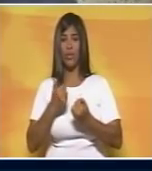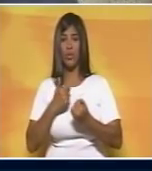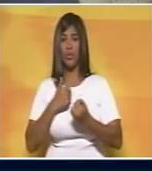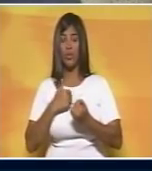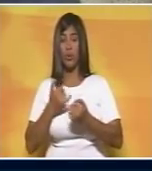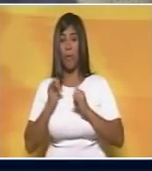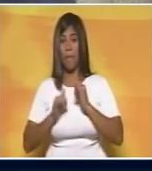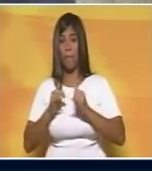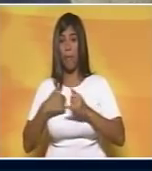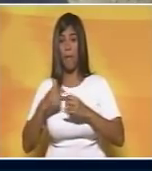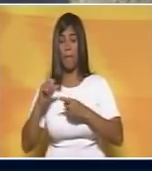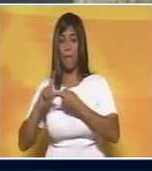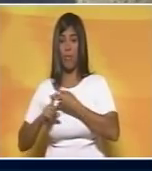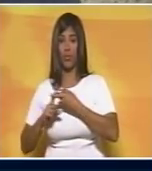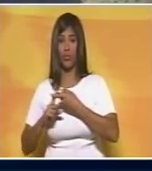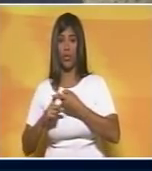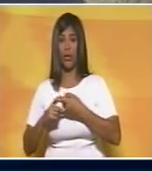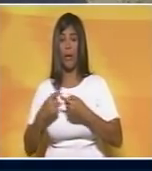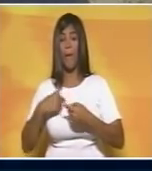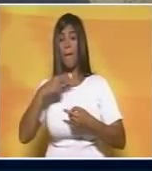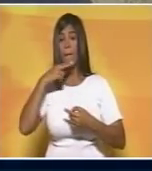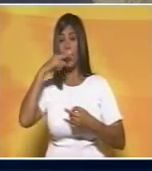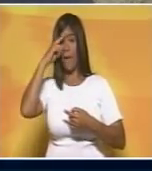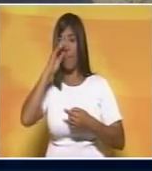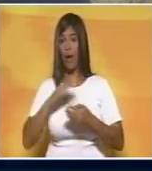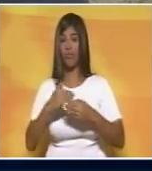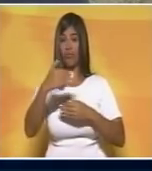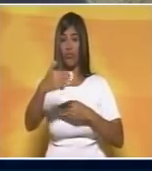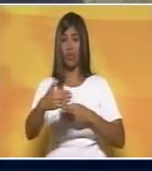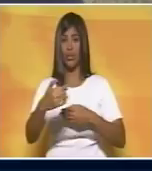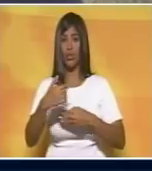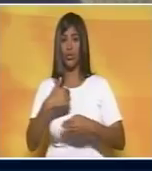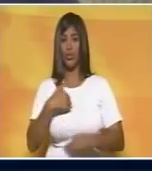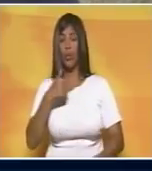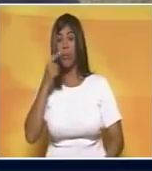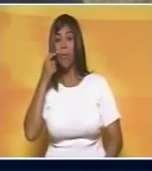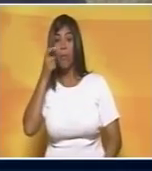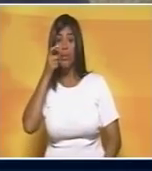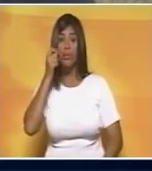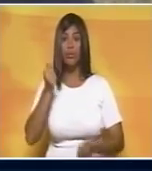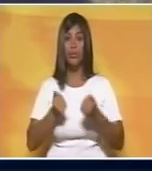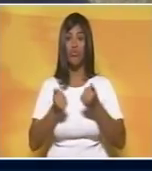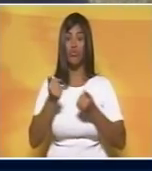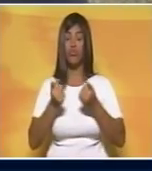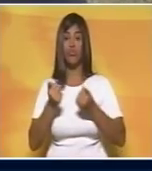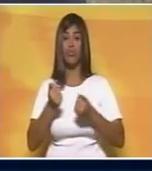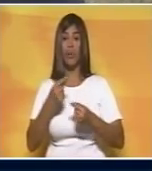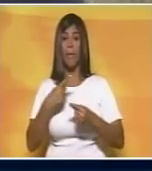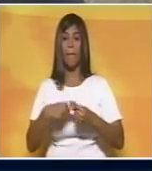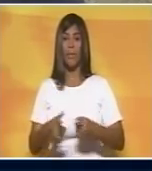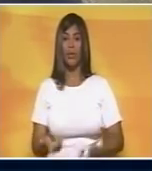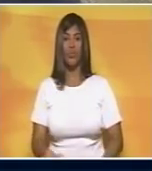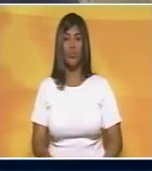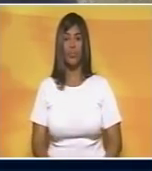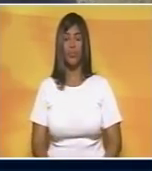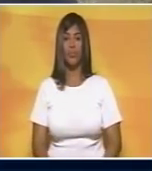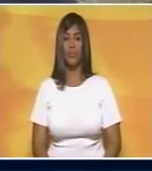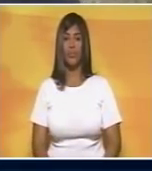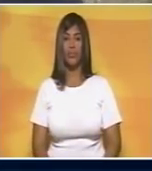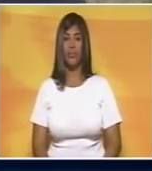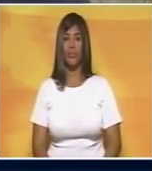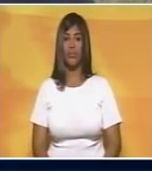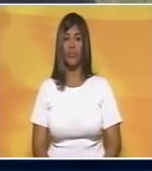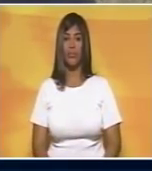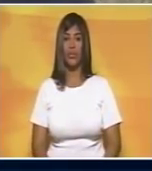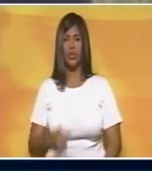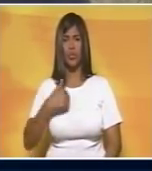yo vengo con la bebé, vengo con mi esposa, mi papá viene adelante, sí, ya yo sé, yo estoy pendiente del viaje. Entonces, ¿qué pasa? Que en una de esas yo,